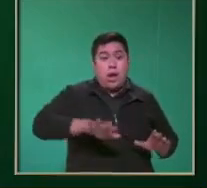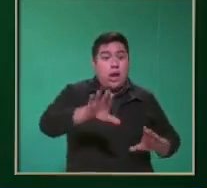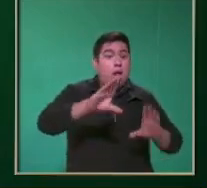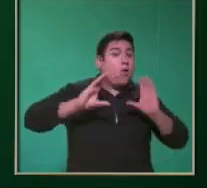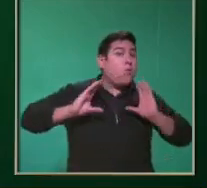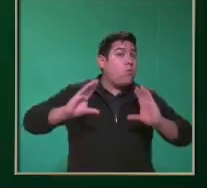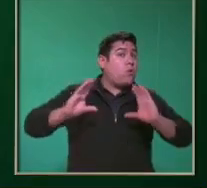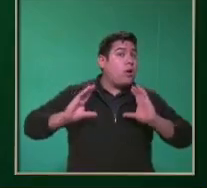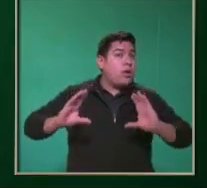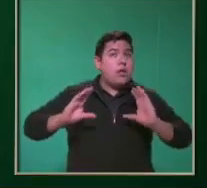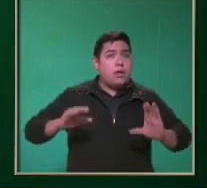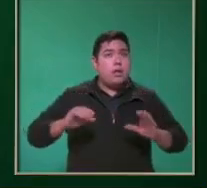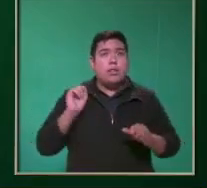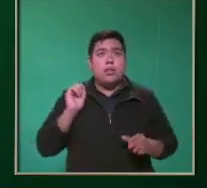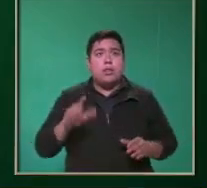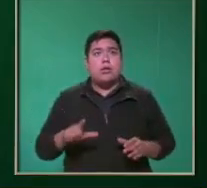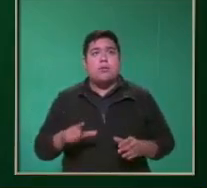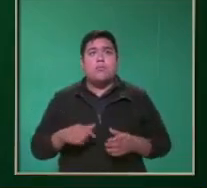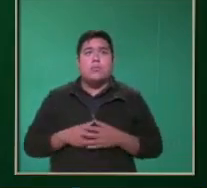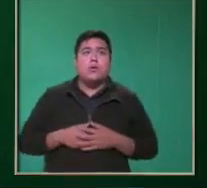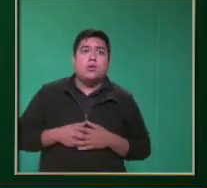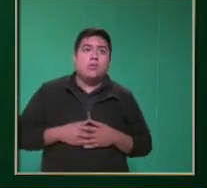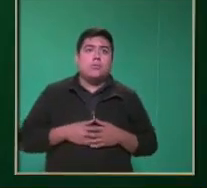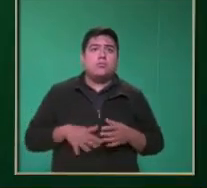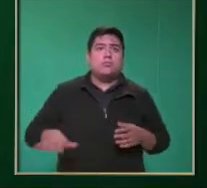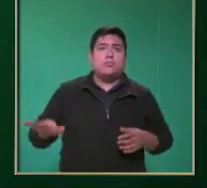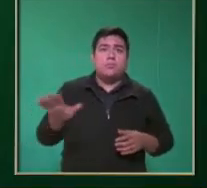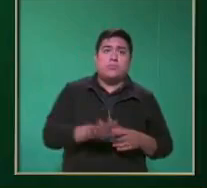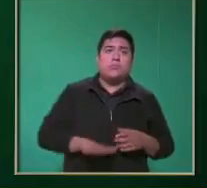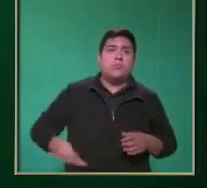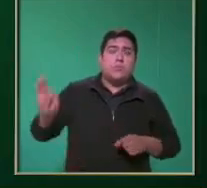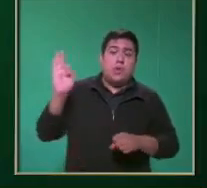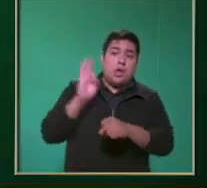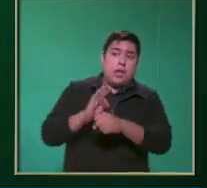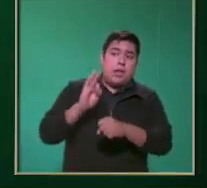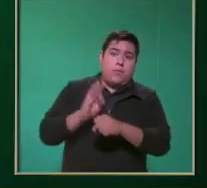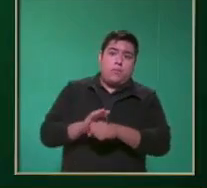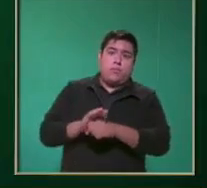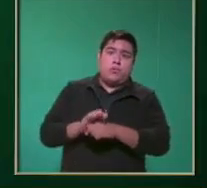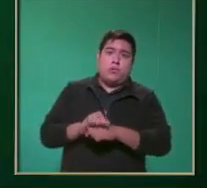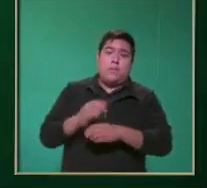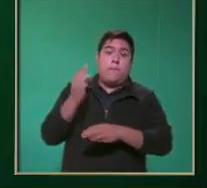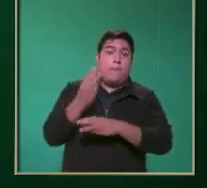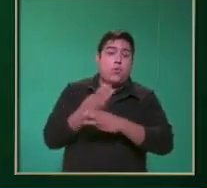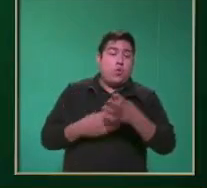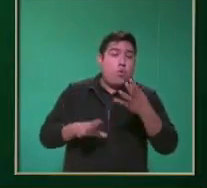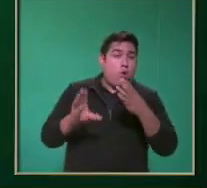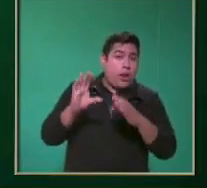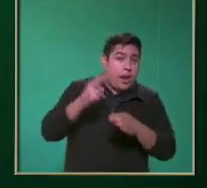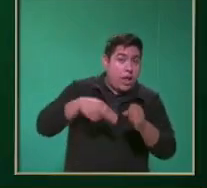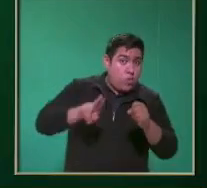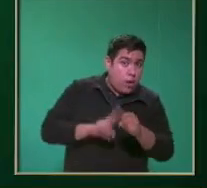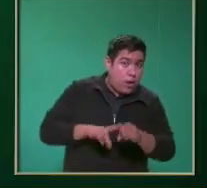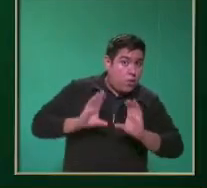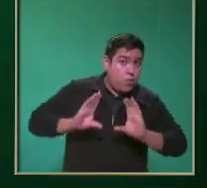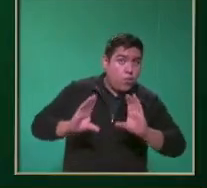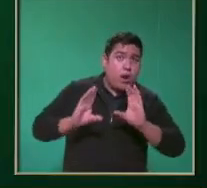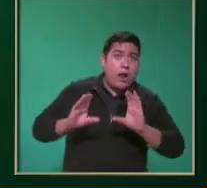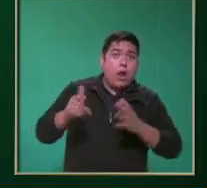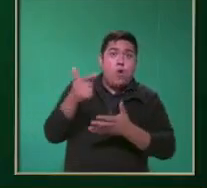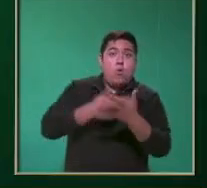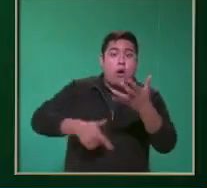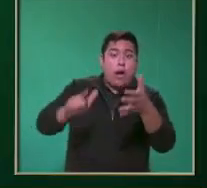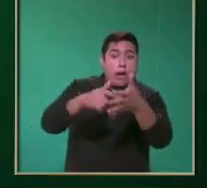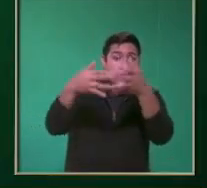natural. Tenemos también áreas de protección de recursos naturales. Áreas